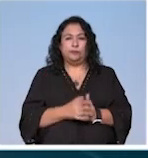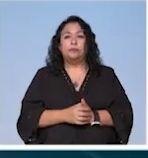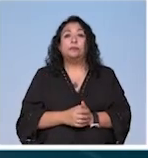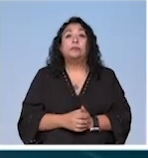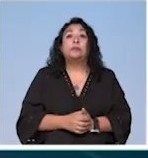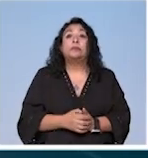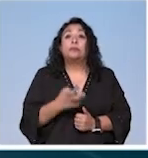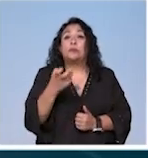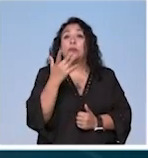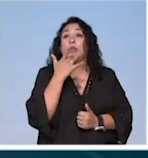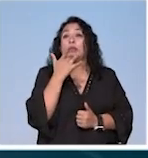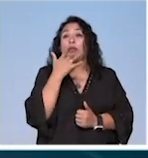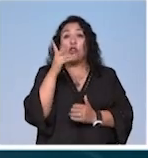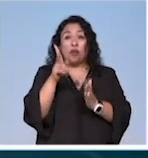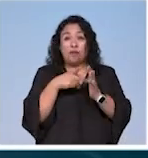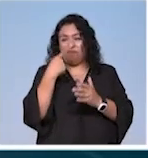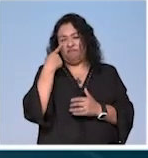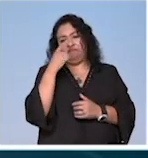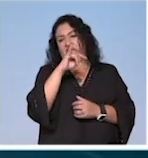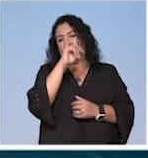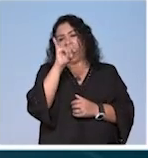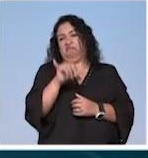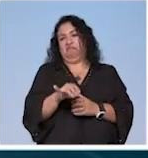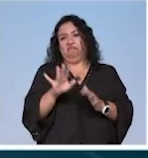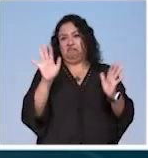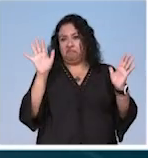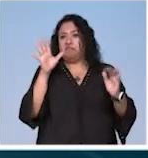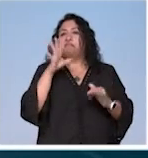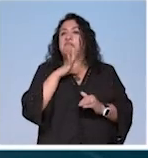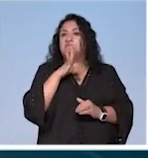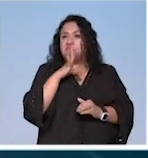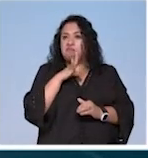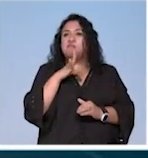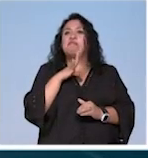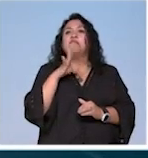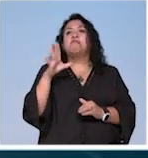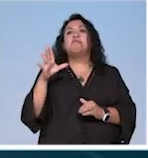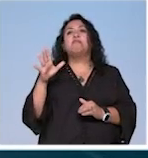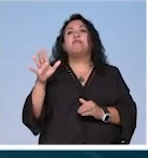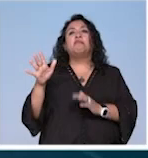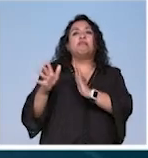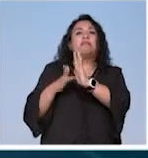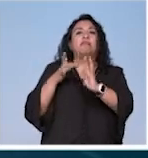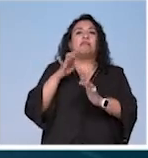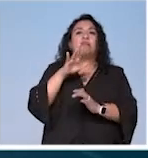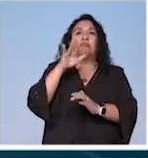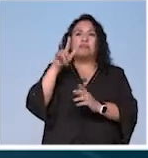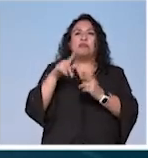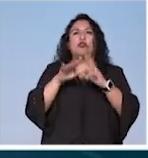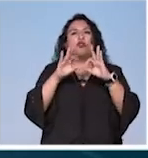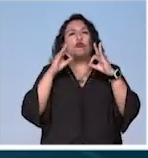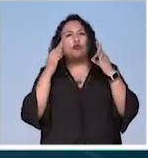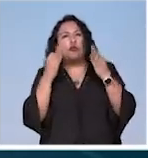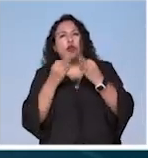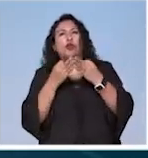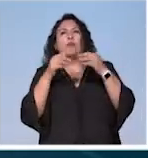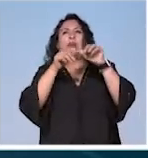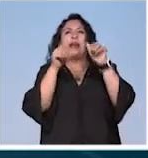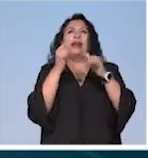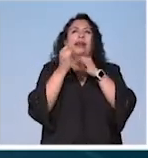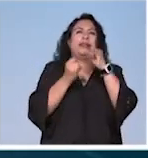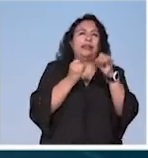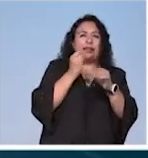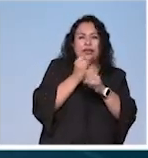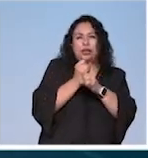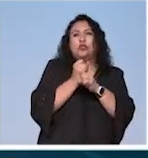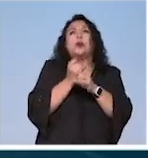Es a un Diego que no vamos a volver a ver. Es un Diego que trae la corriente renacentista, la figurativa, el arte